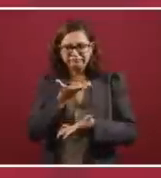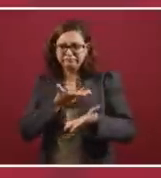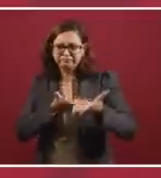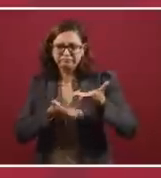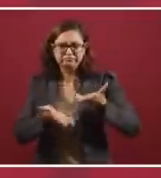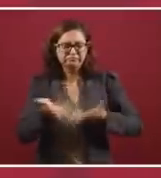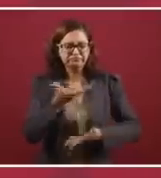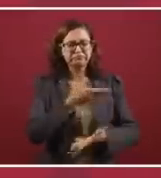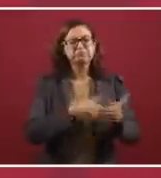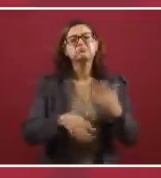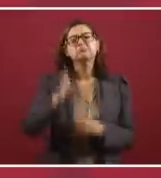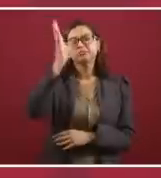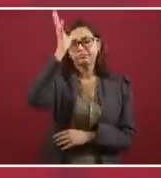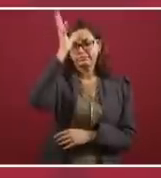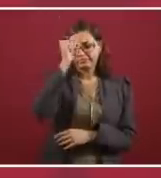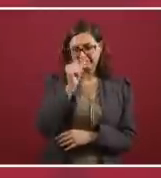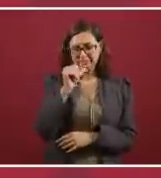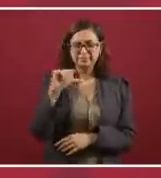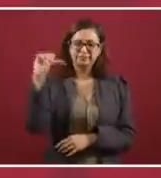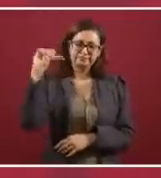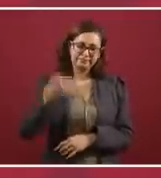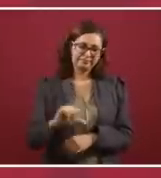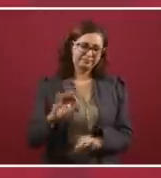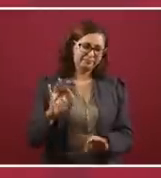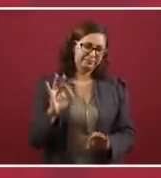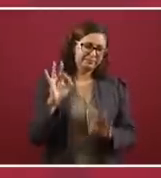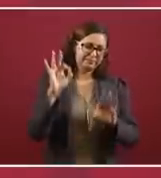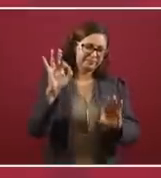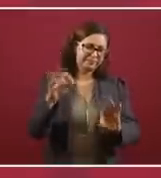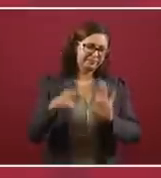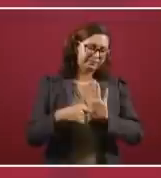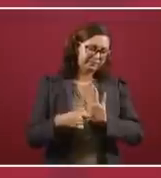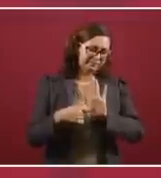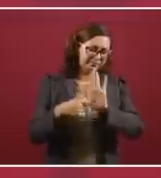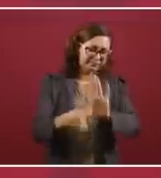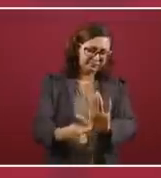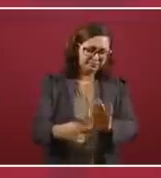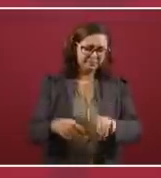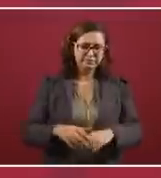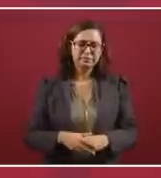va a dar a conocer el día de hoy. Y desde luego